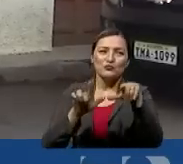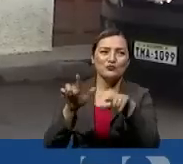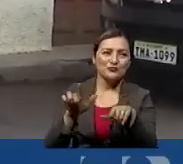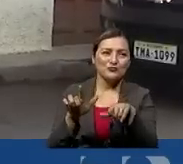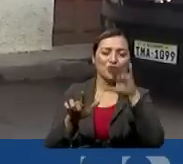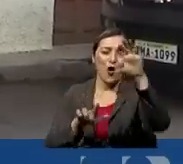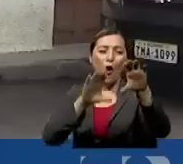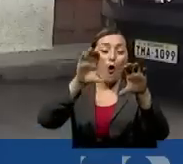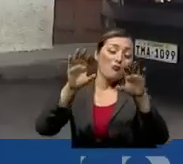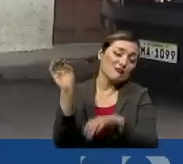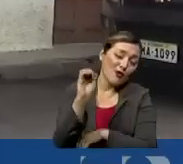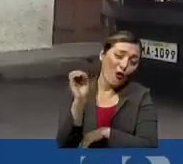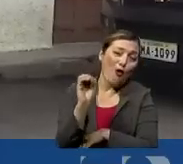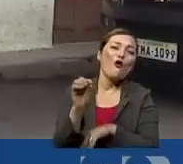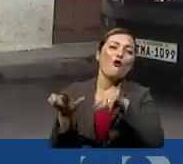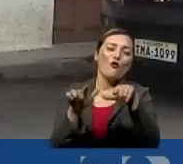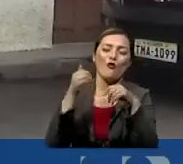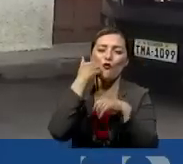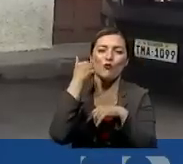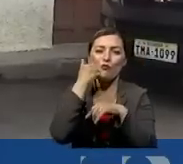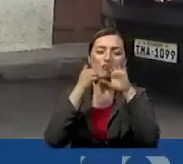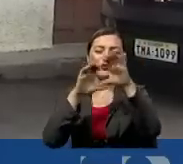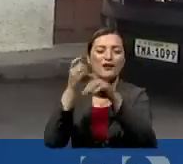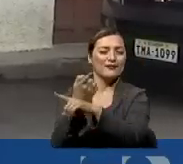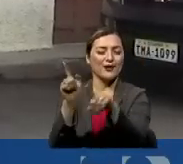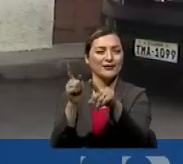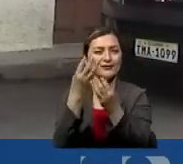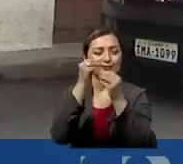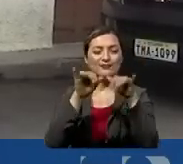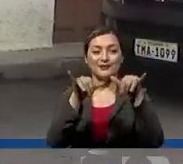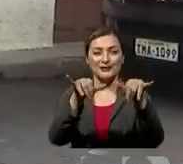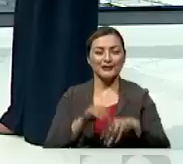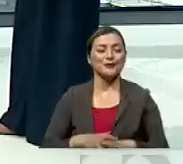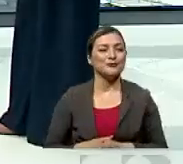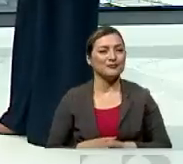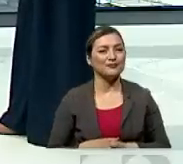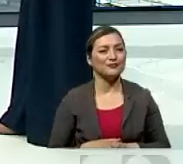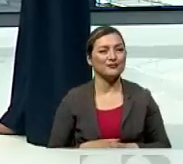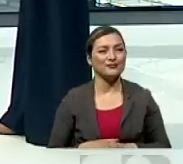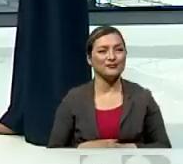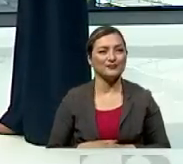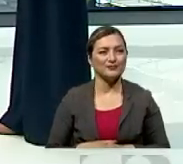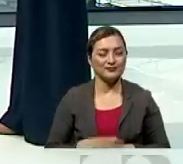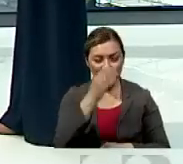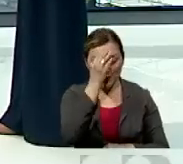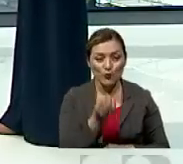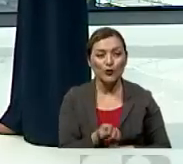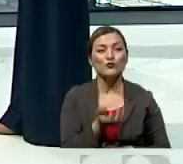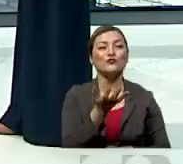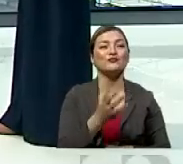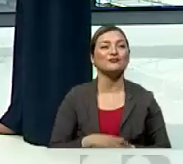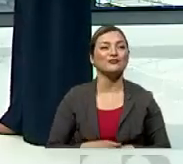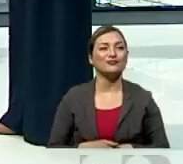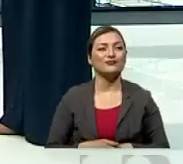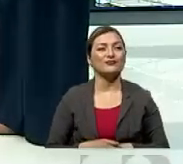por exposiciones o también adecuar otro tipo de museos. Con este reporte volvemos con ustedes, compañeros, a estudios. Buenos días.